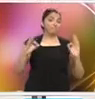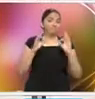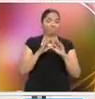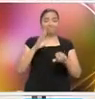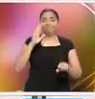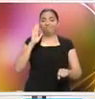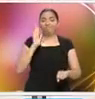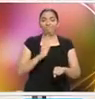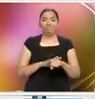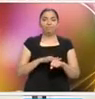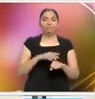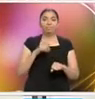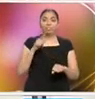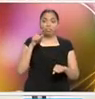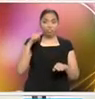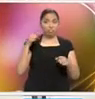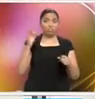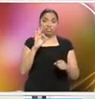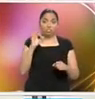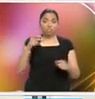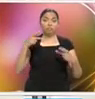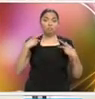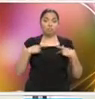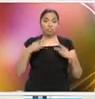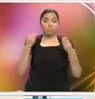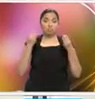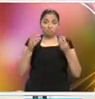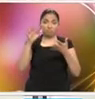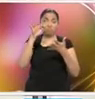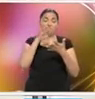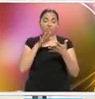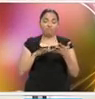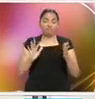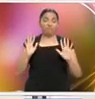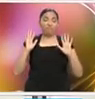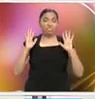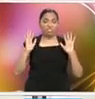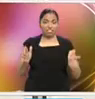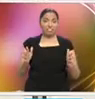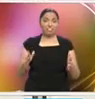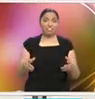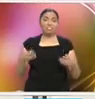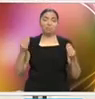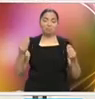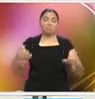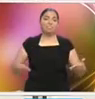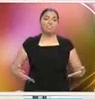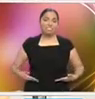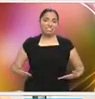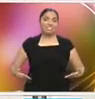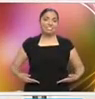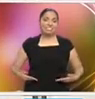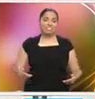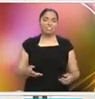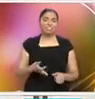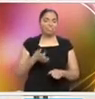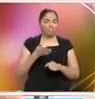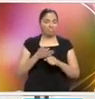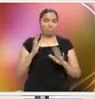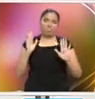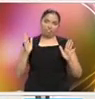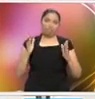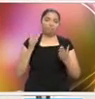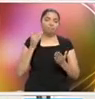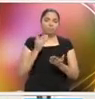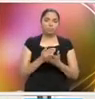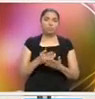creo que sí. Más leído. Más leído y más representado. Macbeth es la obra más representada en todo el mundo y rápidamente ya nos vamos, pero